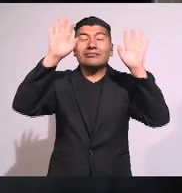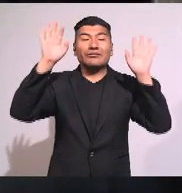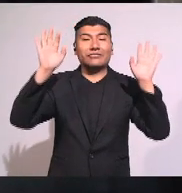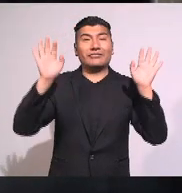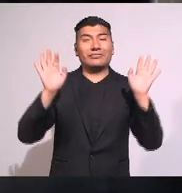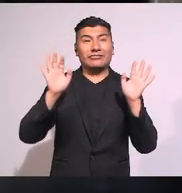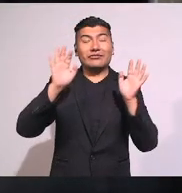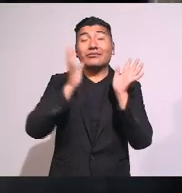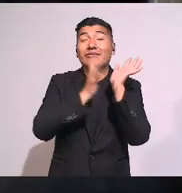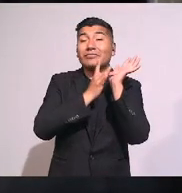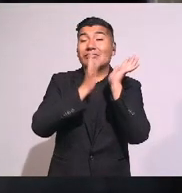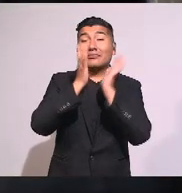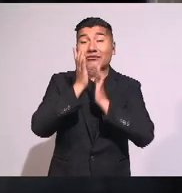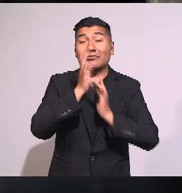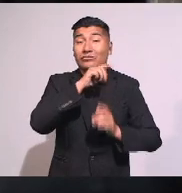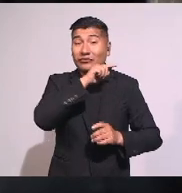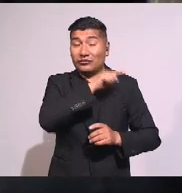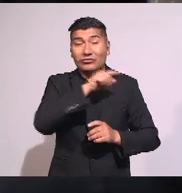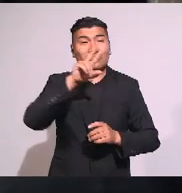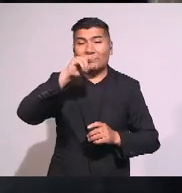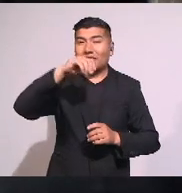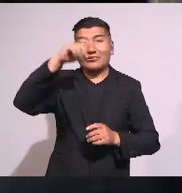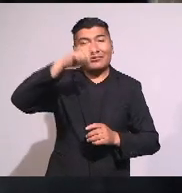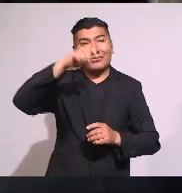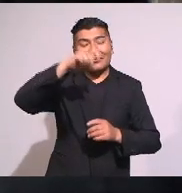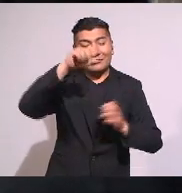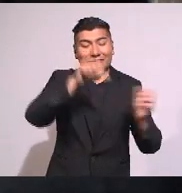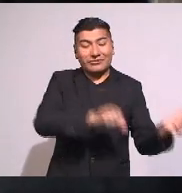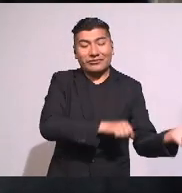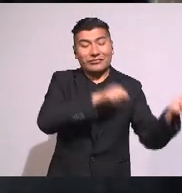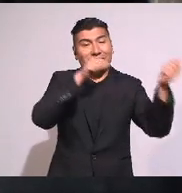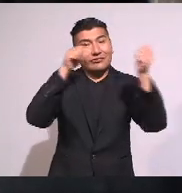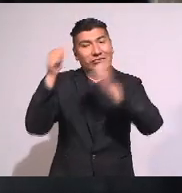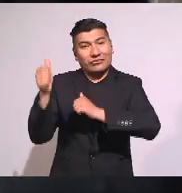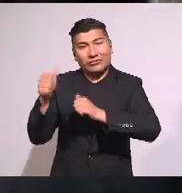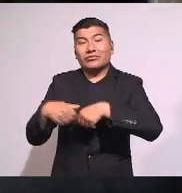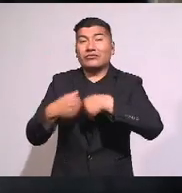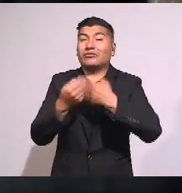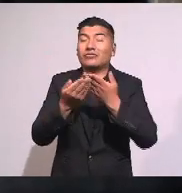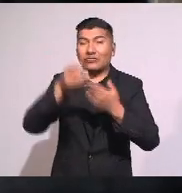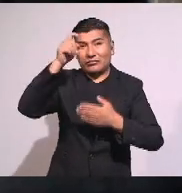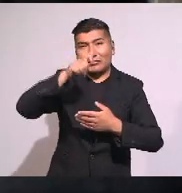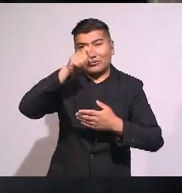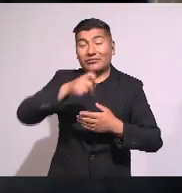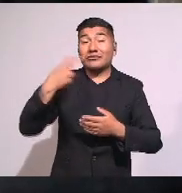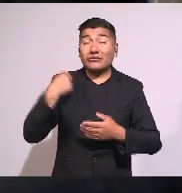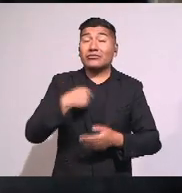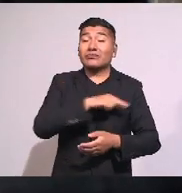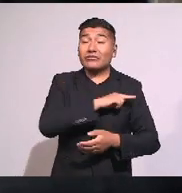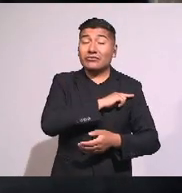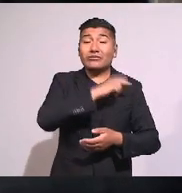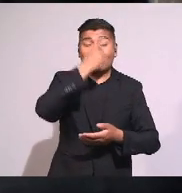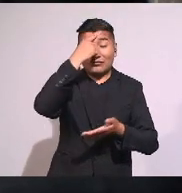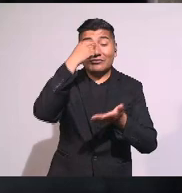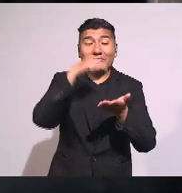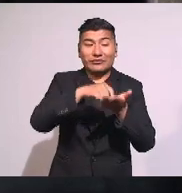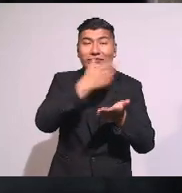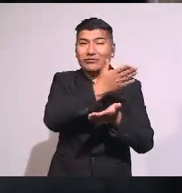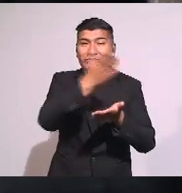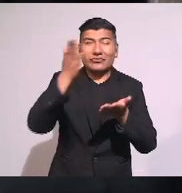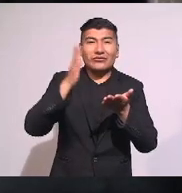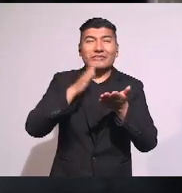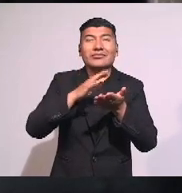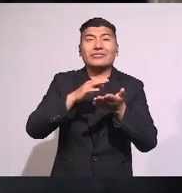aunque Jesús no necesitaba del bautismo como lo necesitamos nosotros, por esa acción